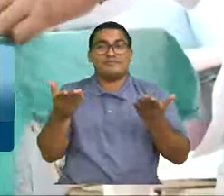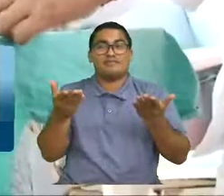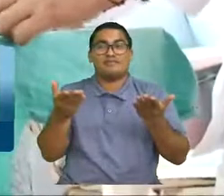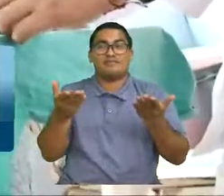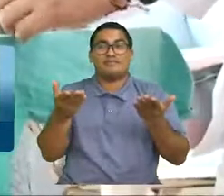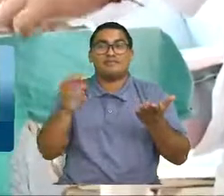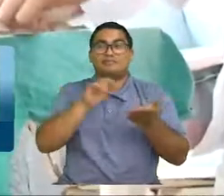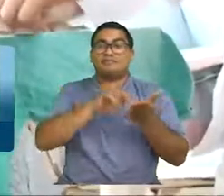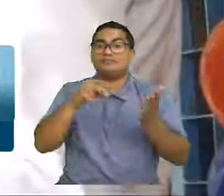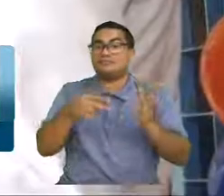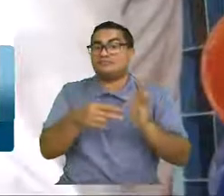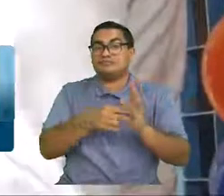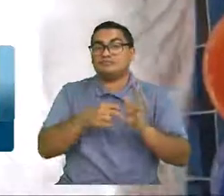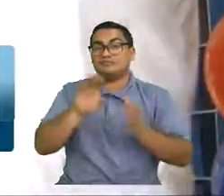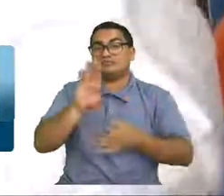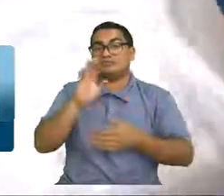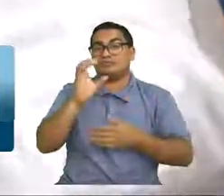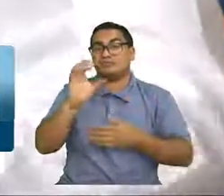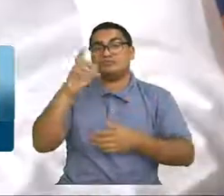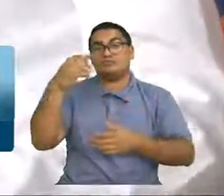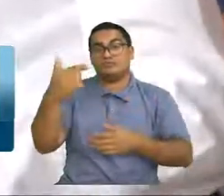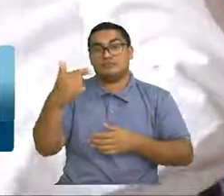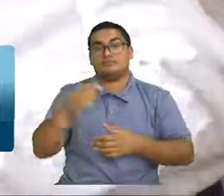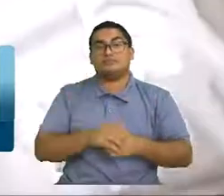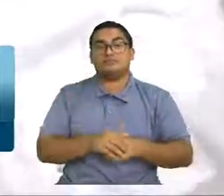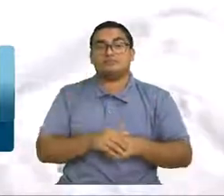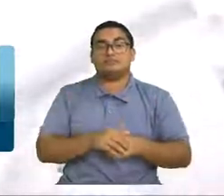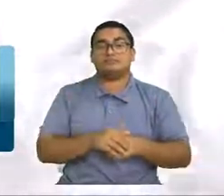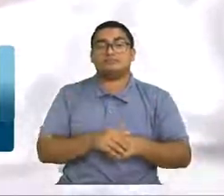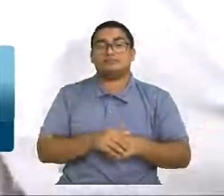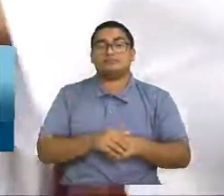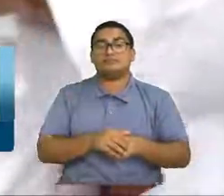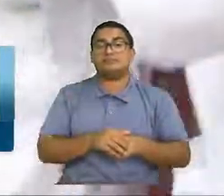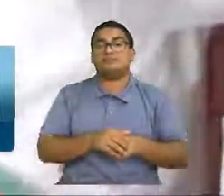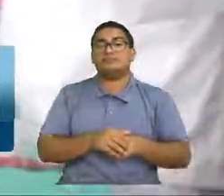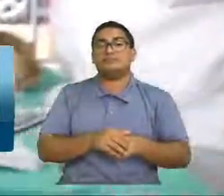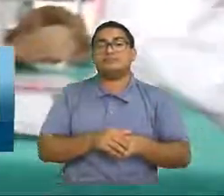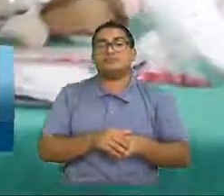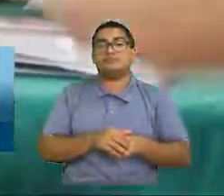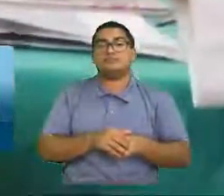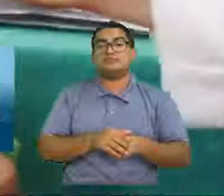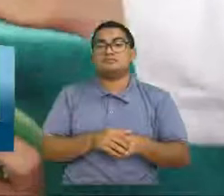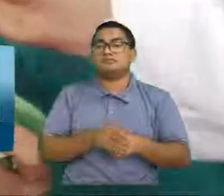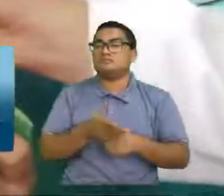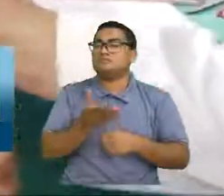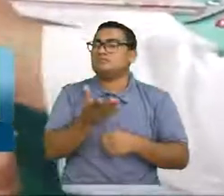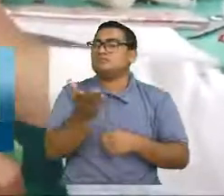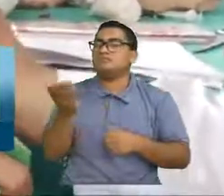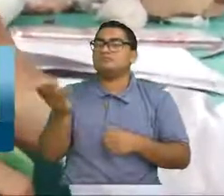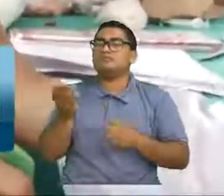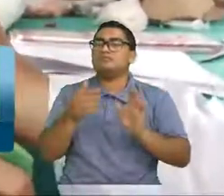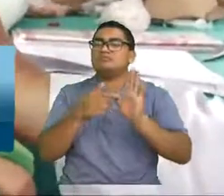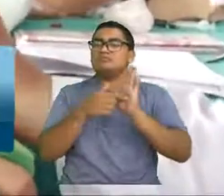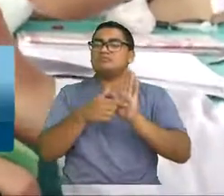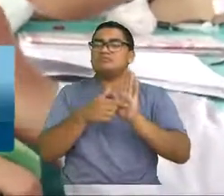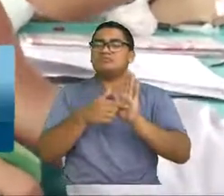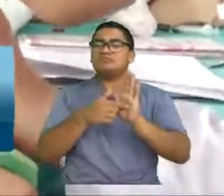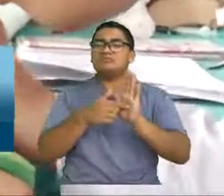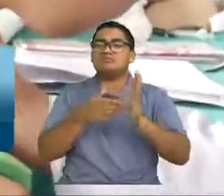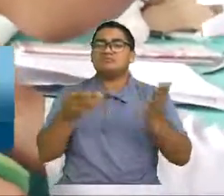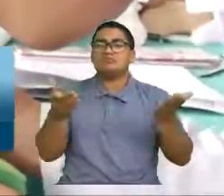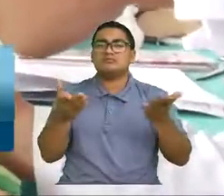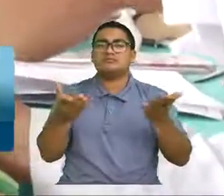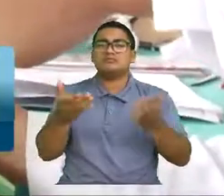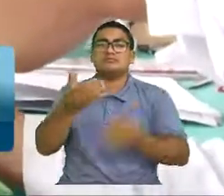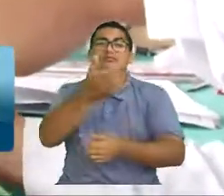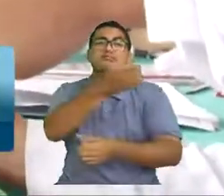reacción de la vacuna. Ahora, ¿cuáles son los? Me imagino que ustedes cuando van aplicando la vacuna, en